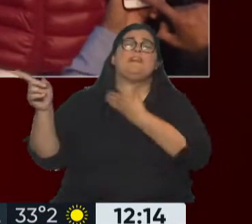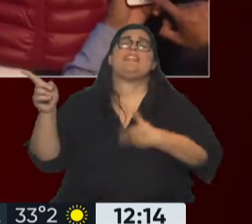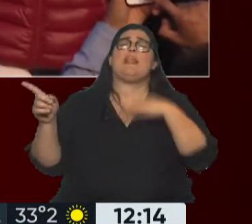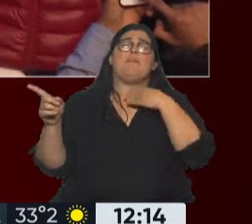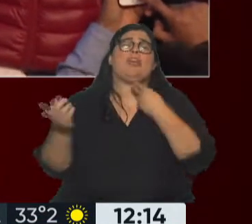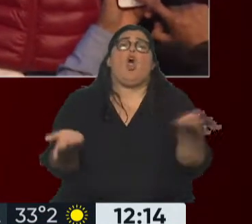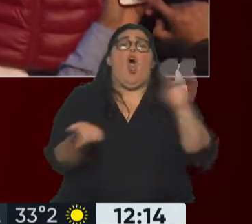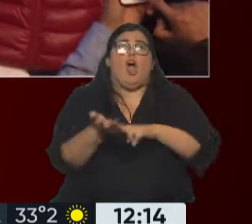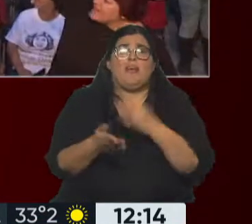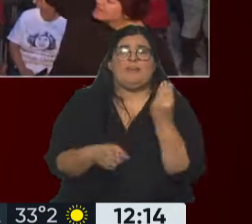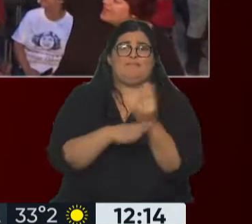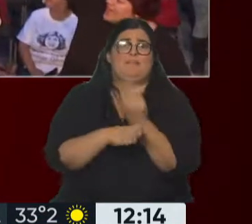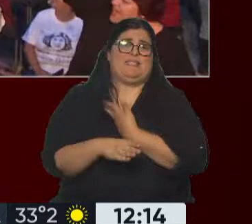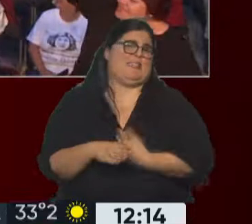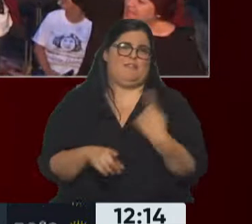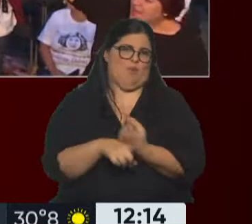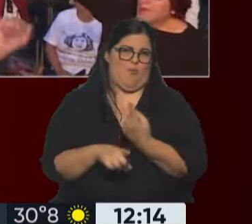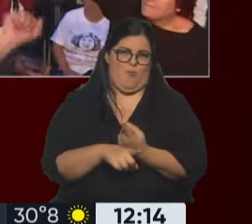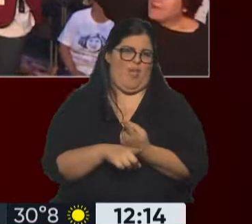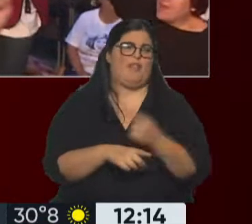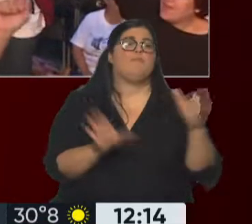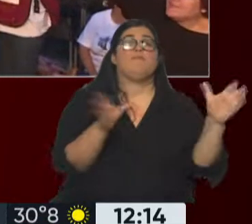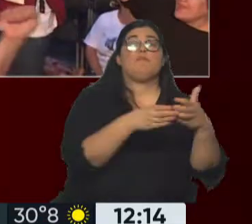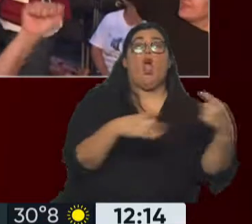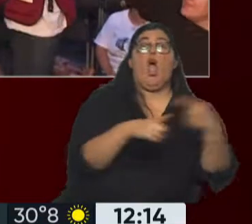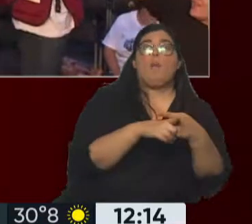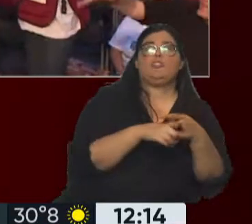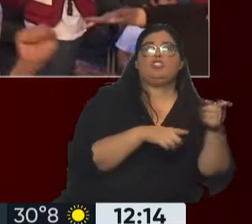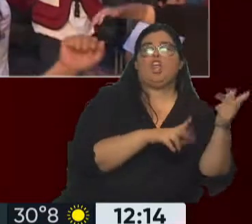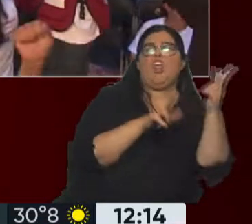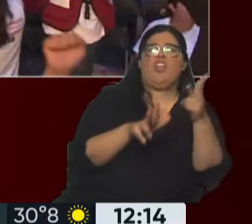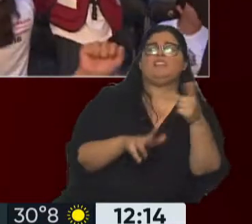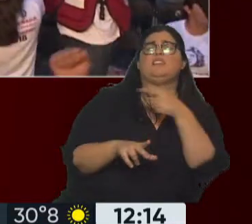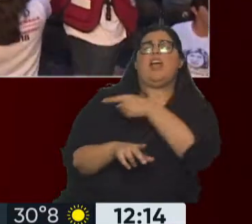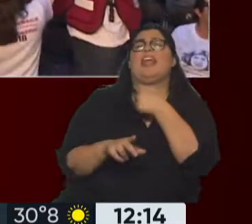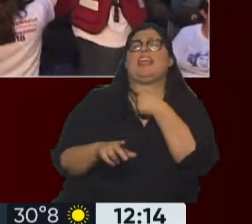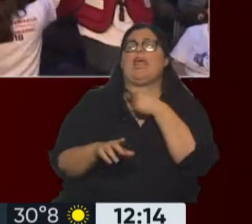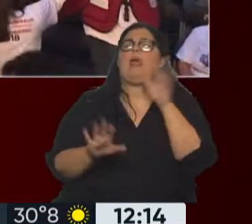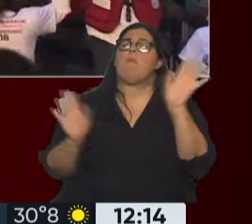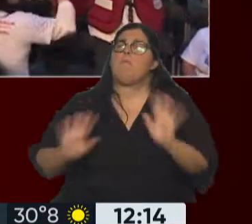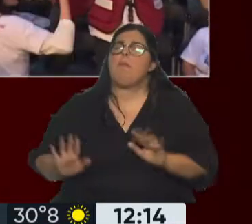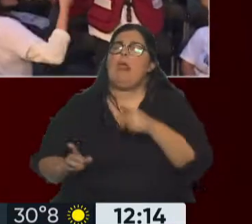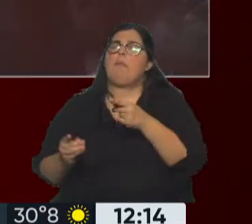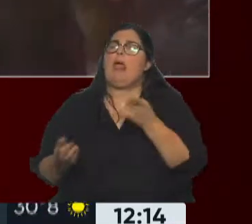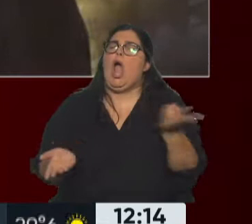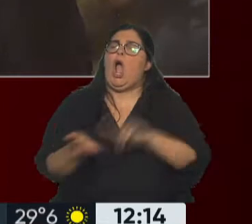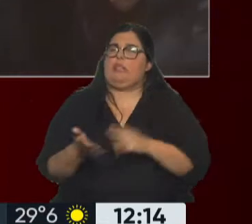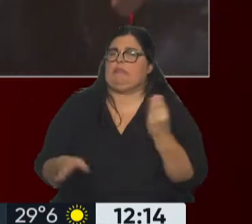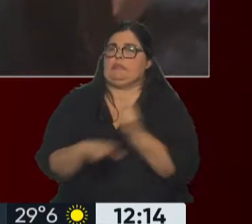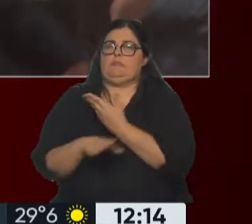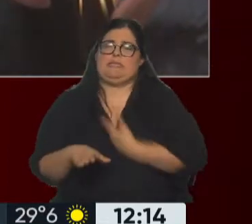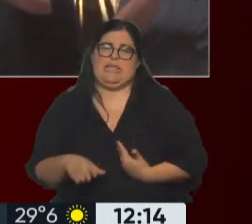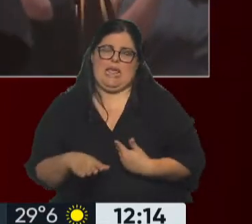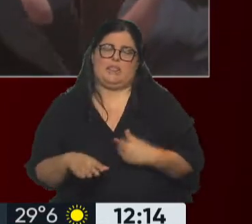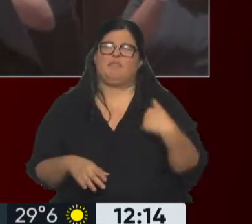La narrativa y la retórica de la oposición es que él quiere generar las condiciones para no entrar al poder y ser reelecto, cosa que yo creo que no